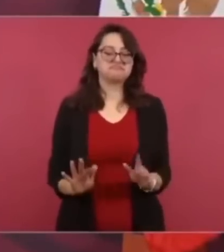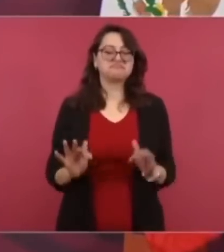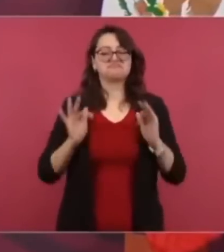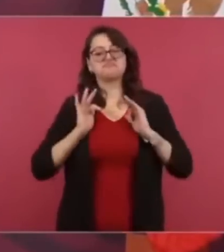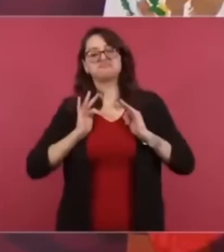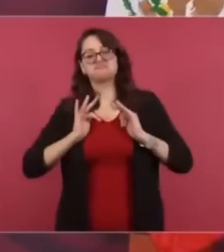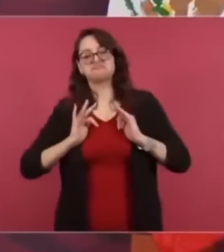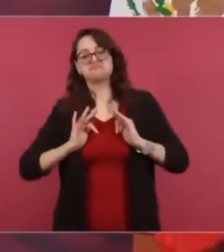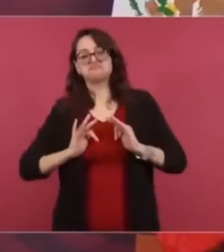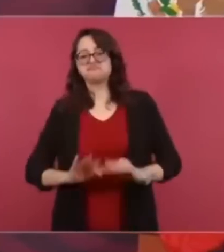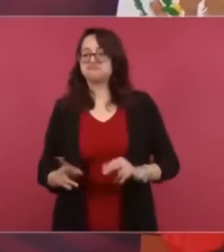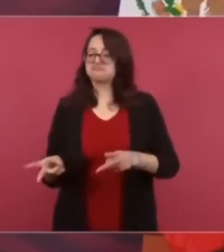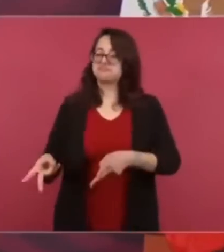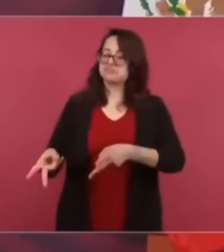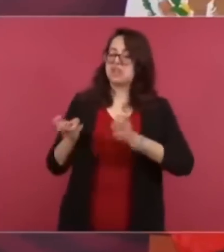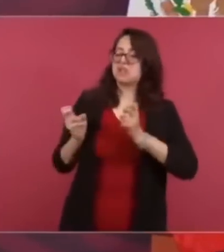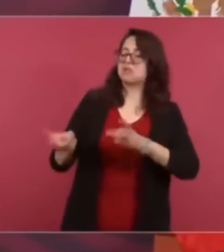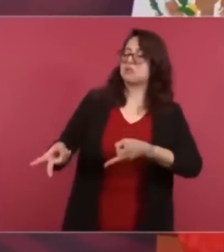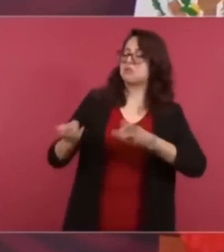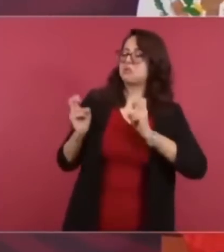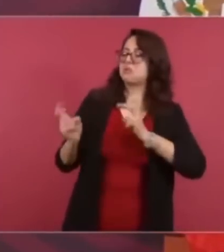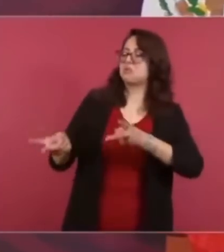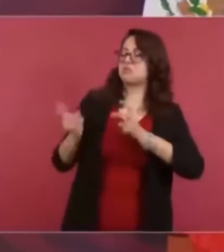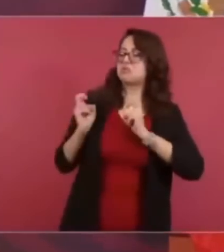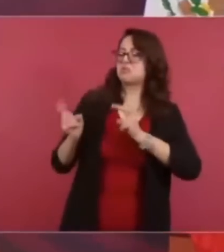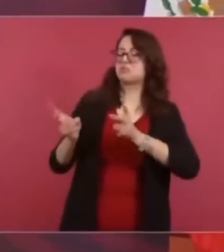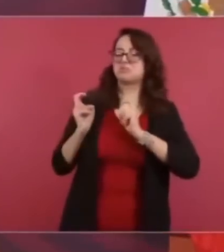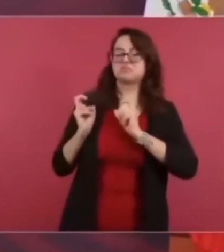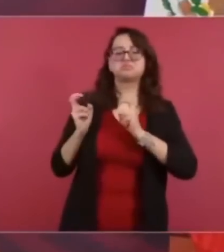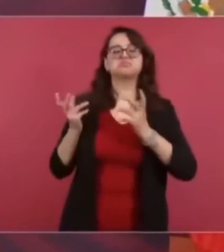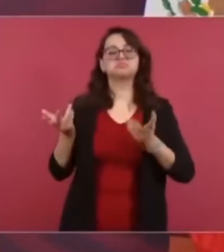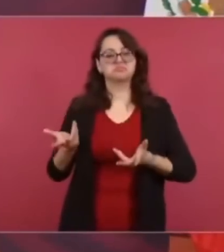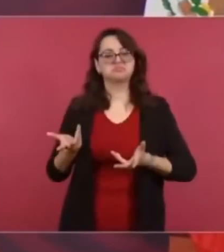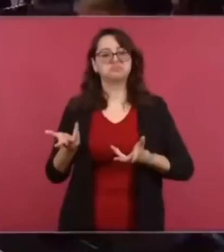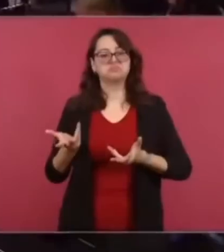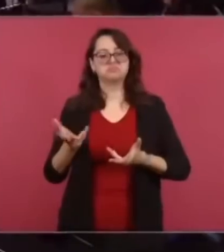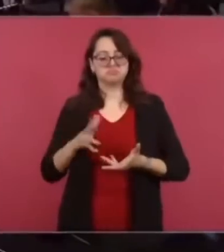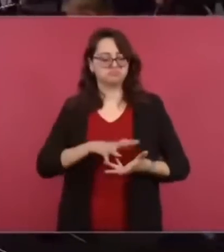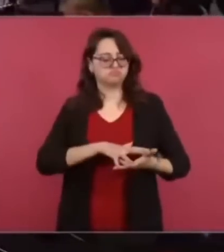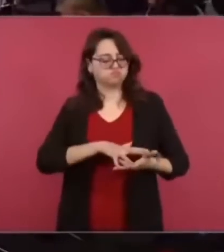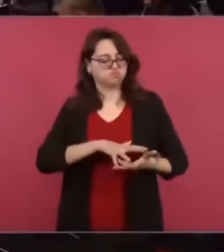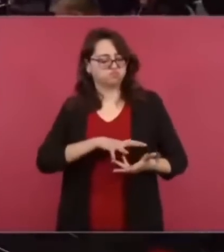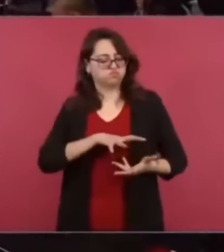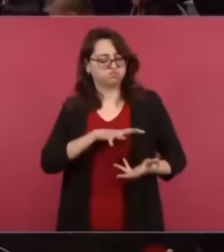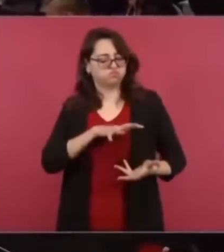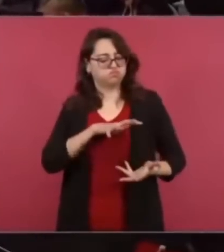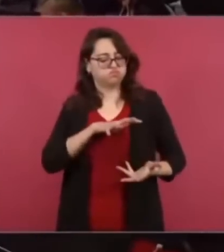limitante el saqueo, el robo, la acumulación